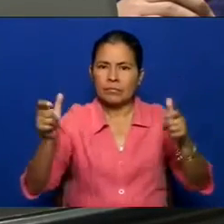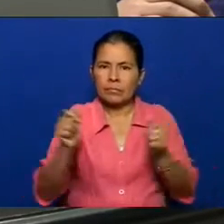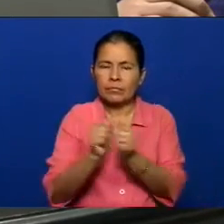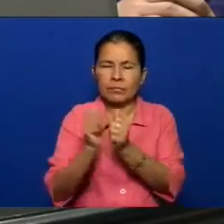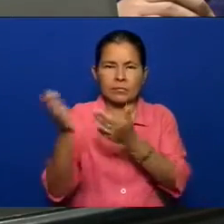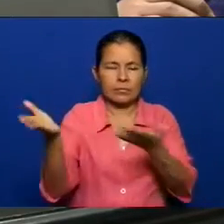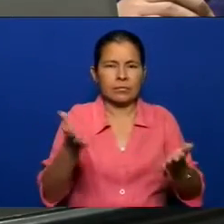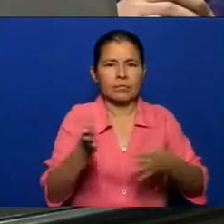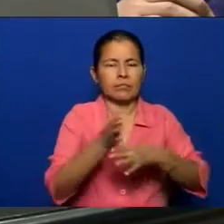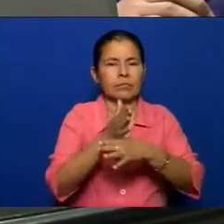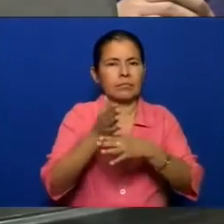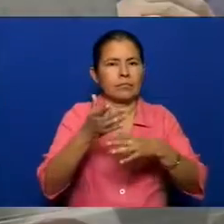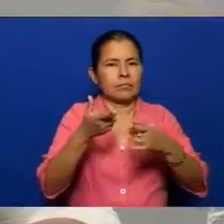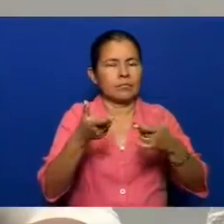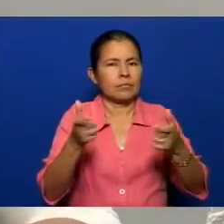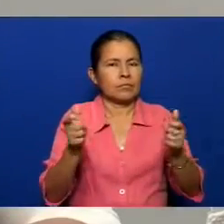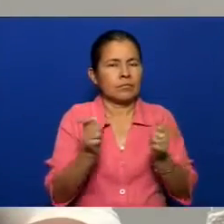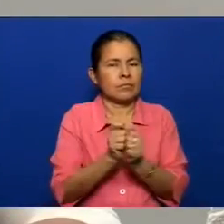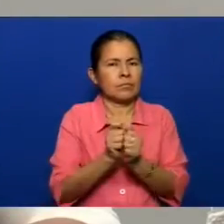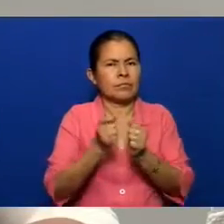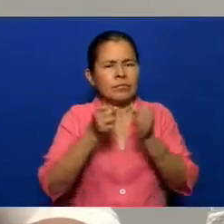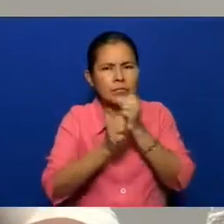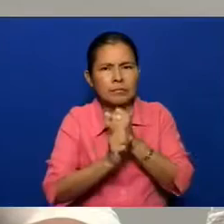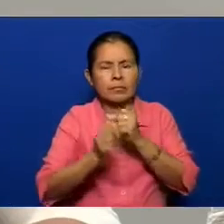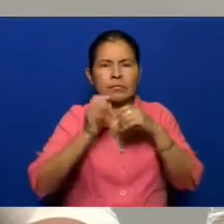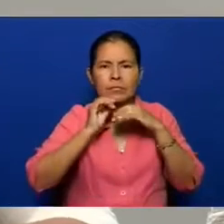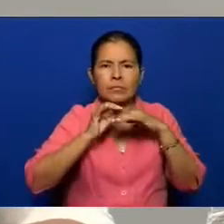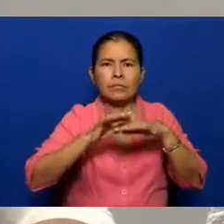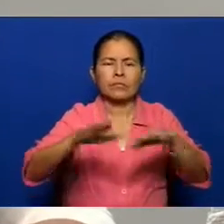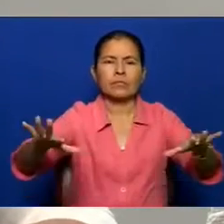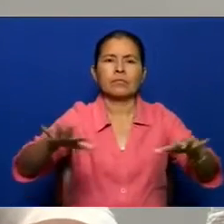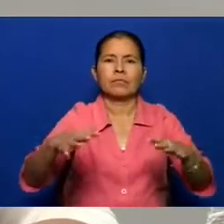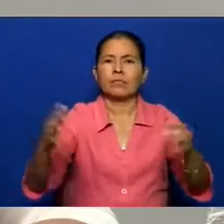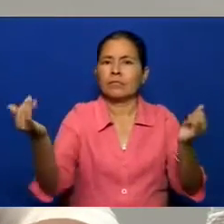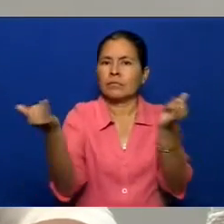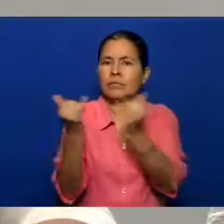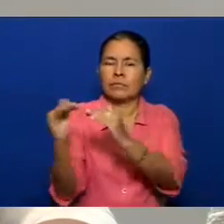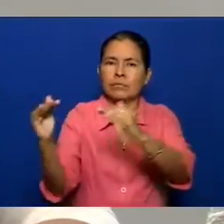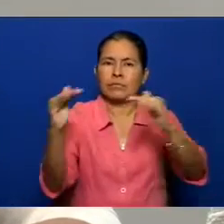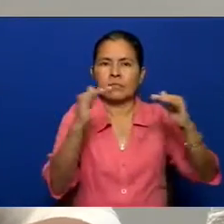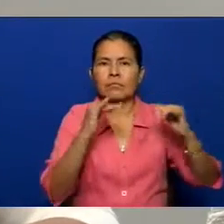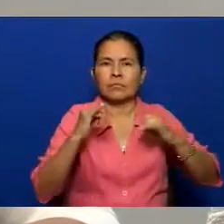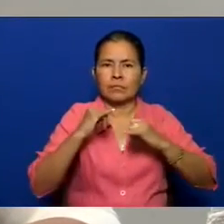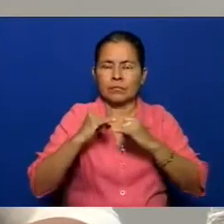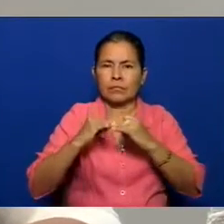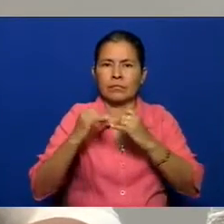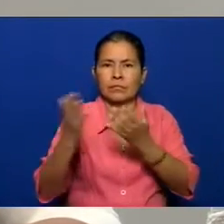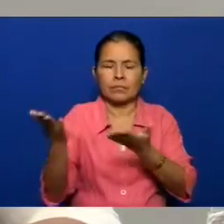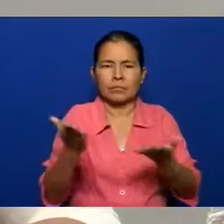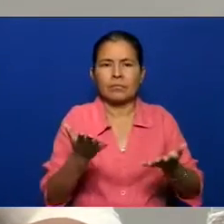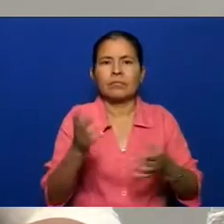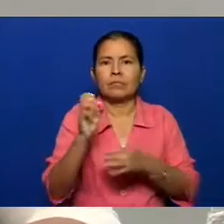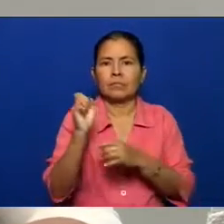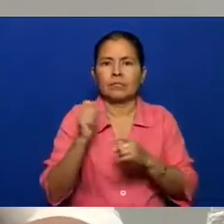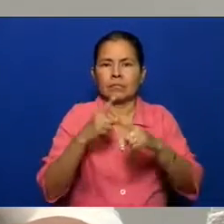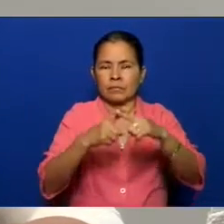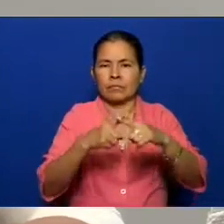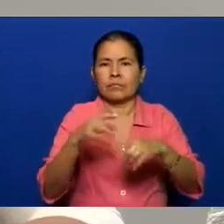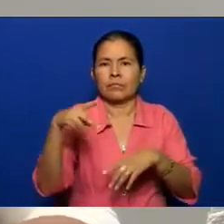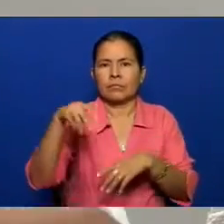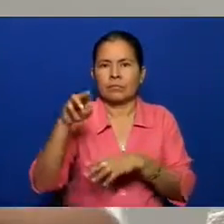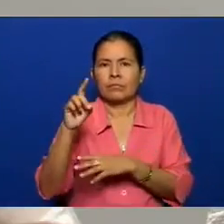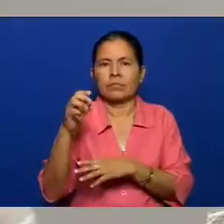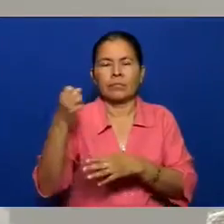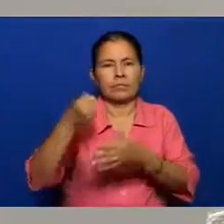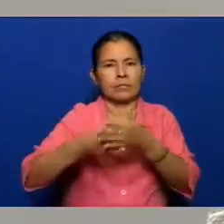Institucional de Diputadas y Diputados para la Promoción de la Equidad de Género, pero también fungió como ex procurador especial para